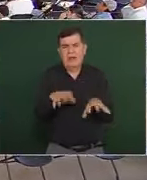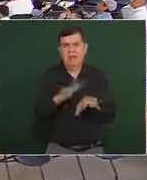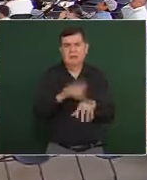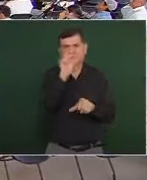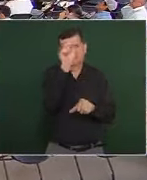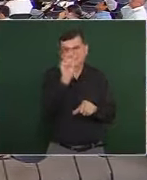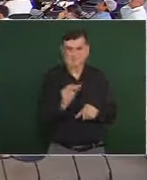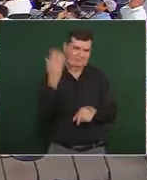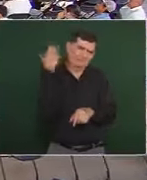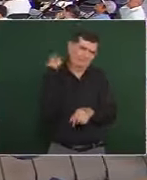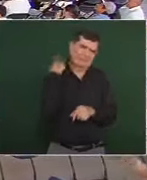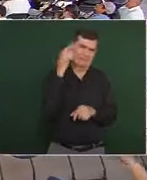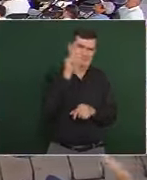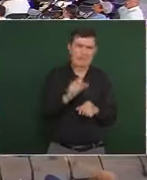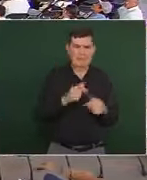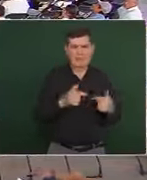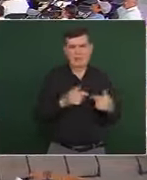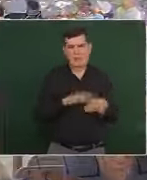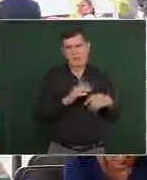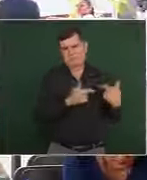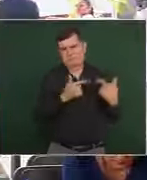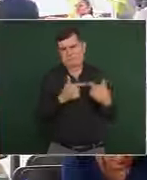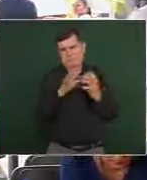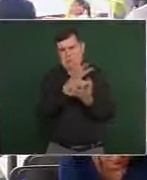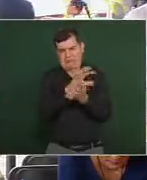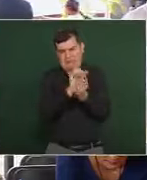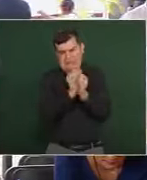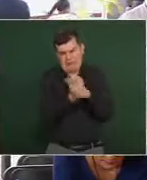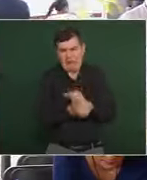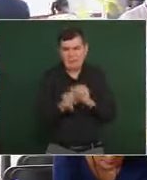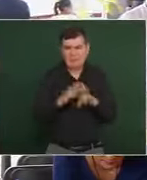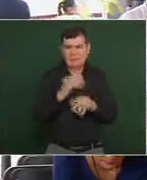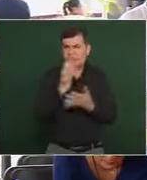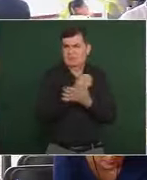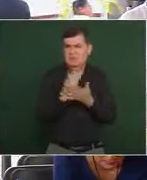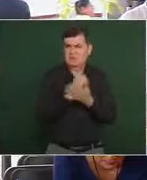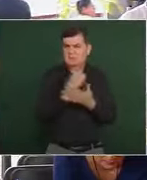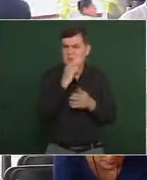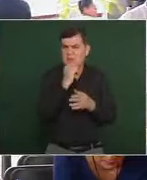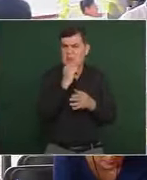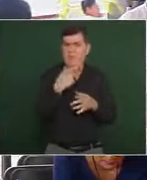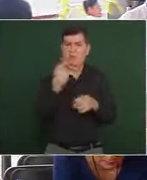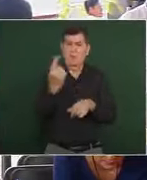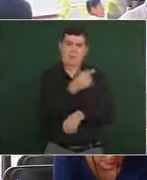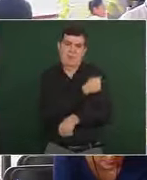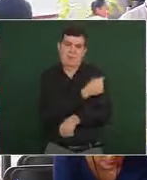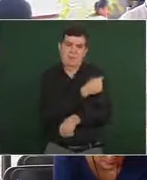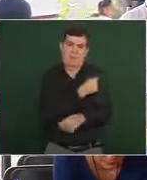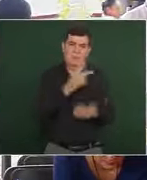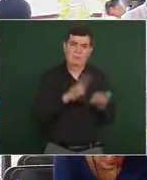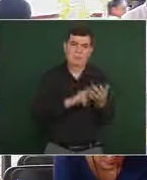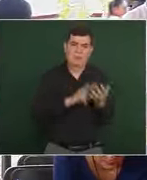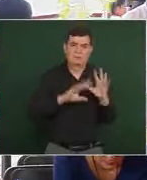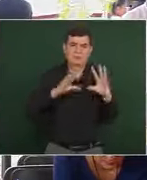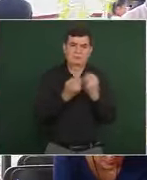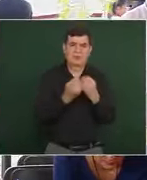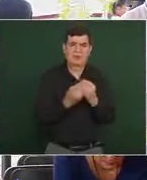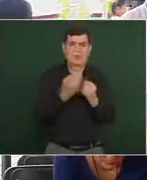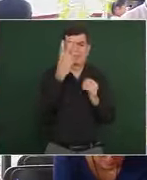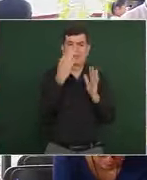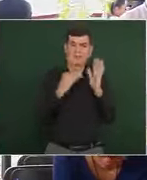espinal, enfermedad degenerativa que no tiene cura, pero que puede ser detenida mediante una vacuna que tiene un costo estratosférico